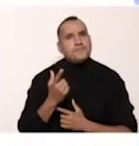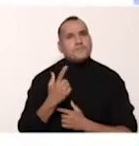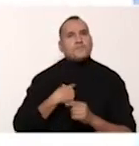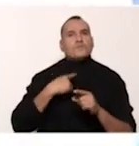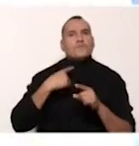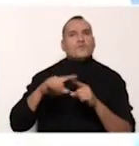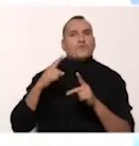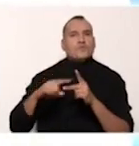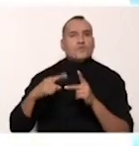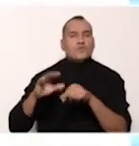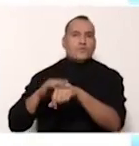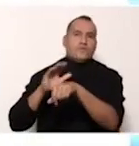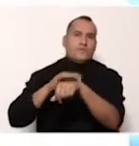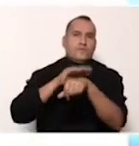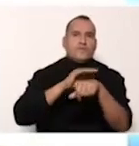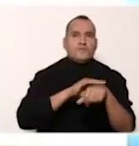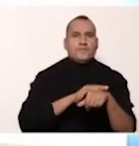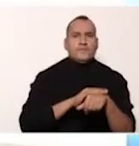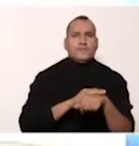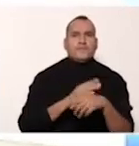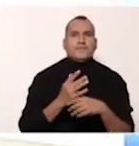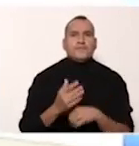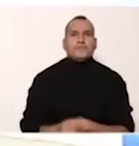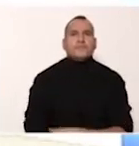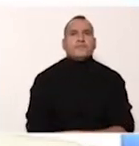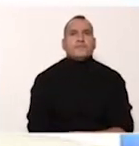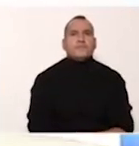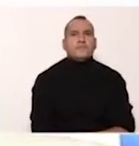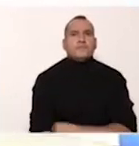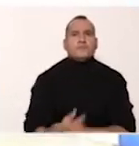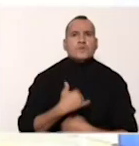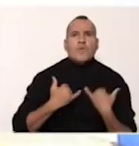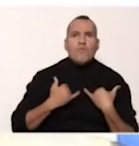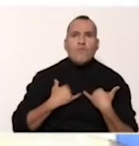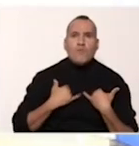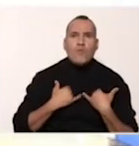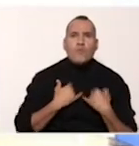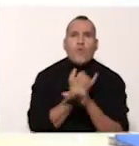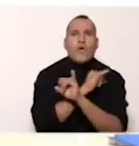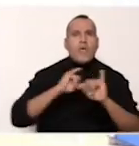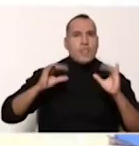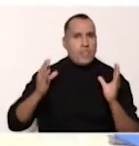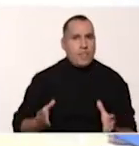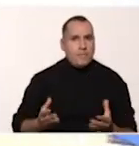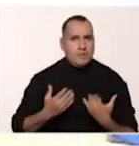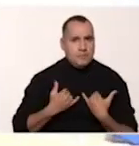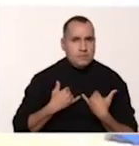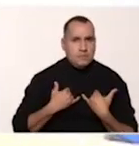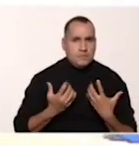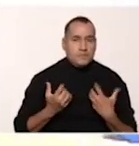otras oportunidades, son estudiantes bastante autónomos e independientes,